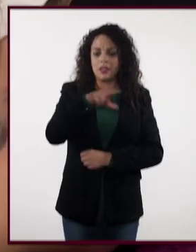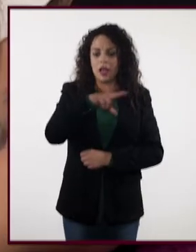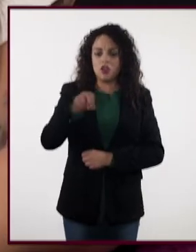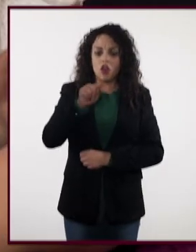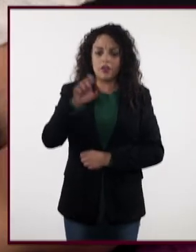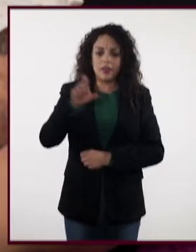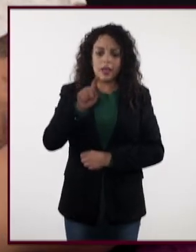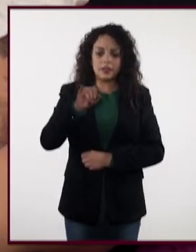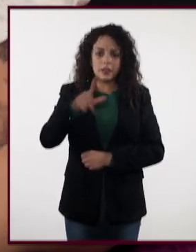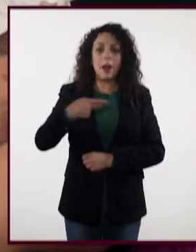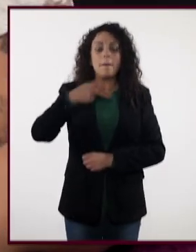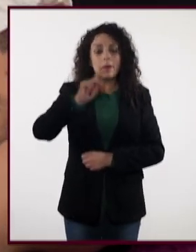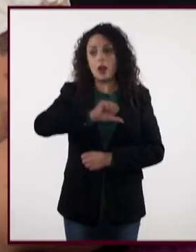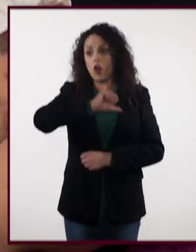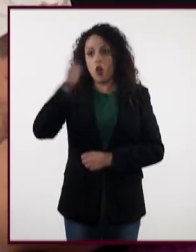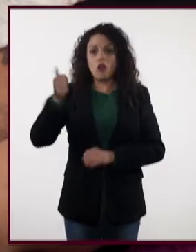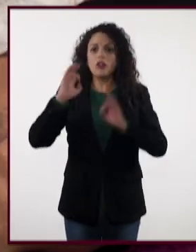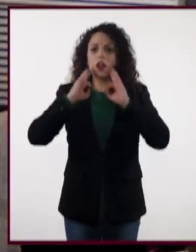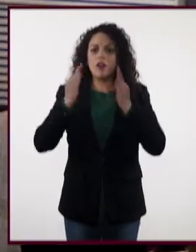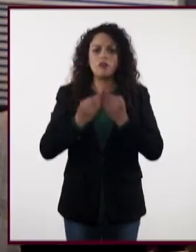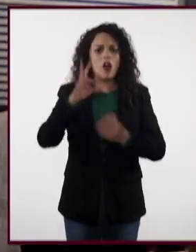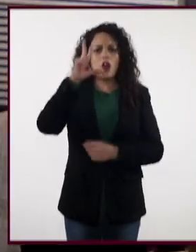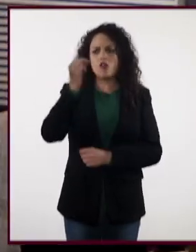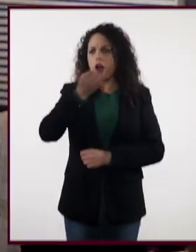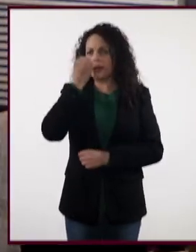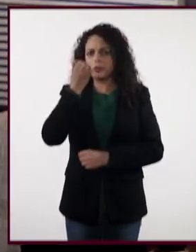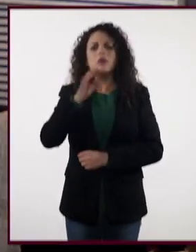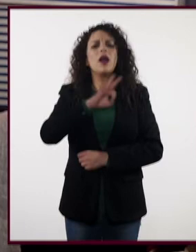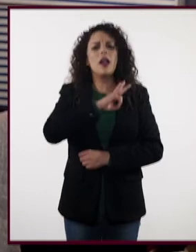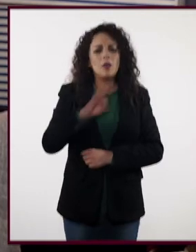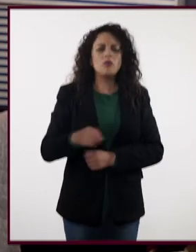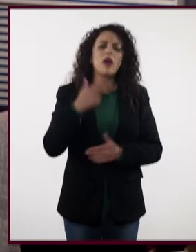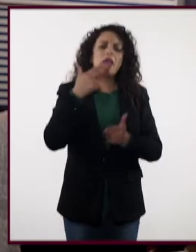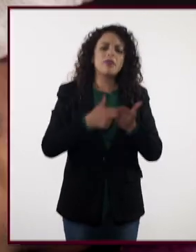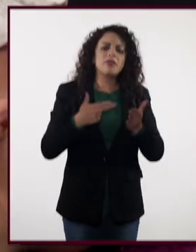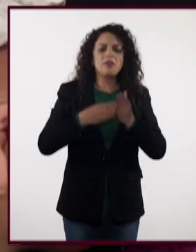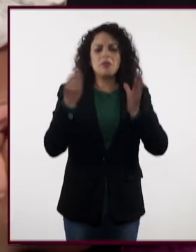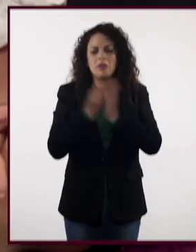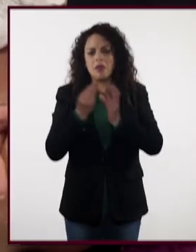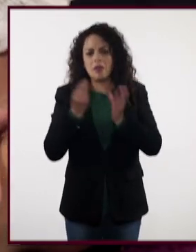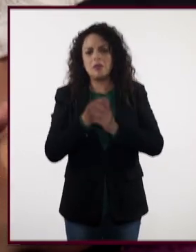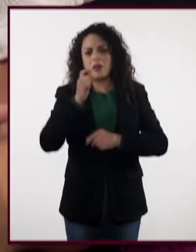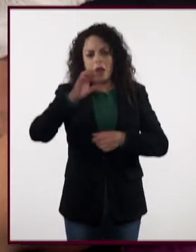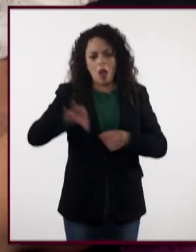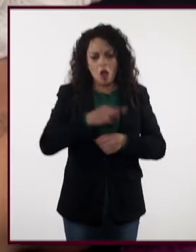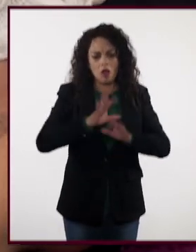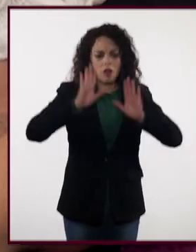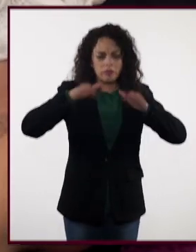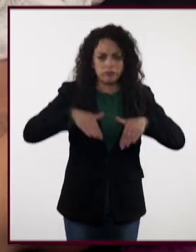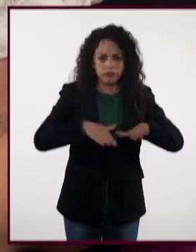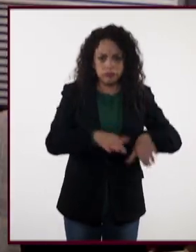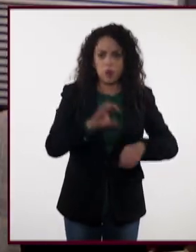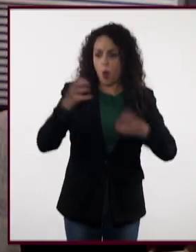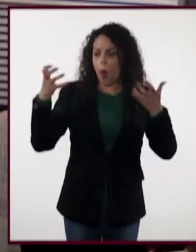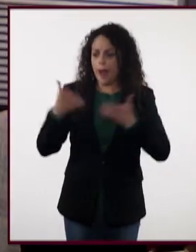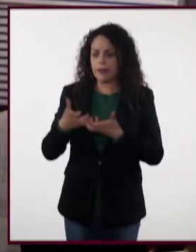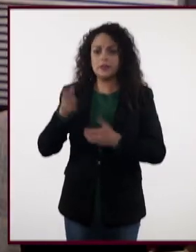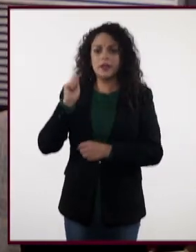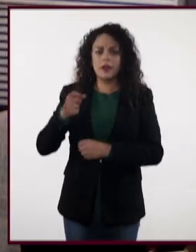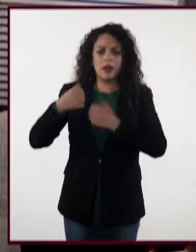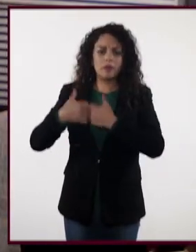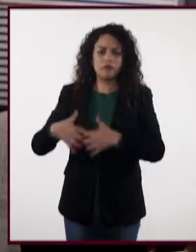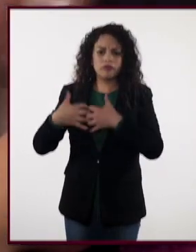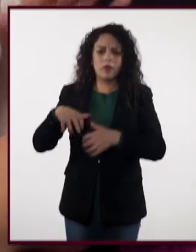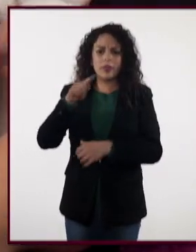Pero también hay formas no académicas de hacerlo. Talleres de costura y confección, en la fabricación industrial de telas, el bordado